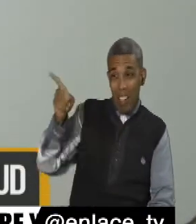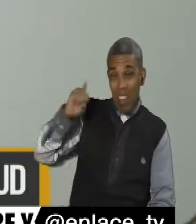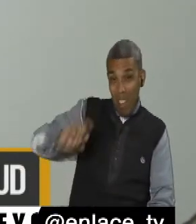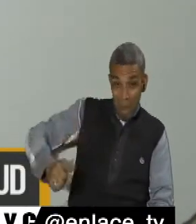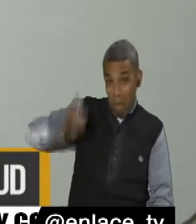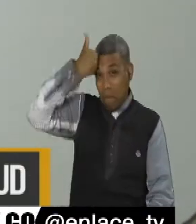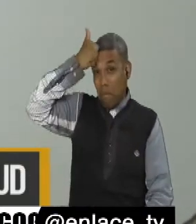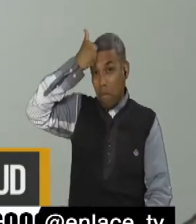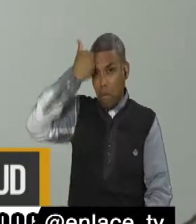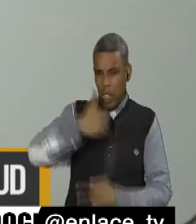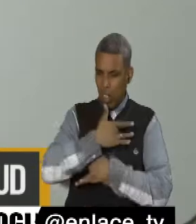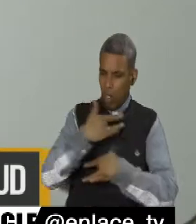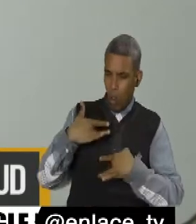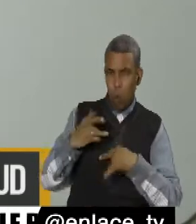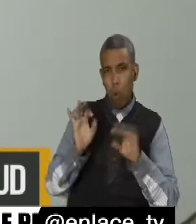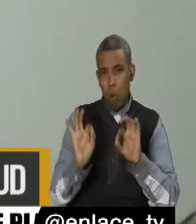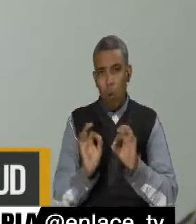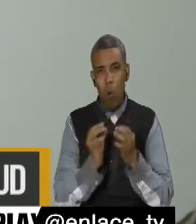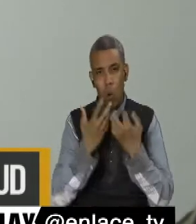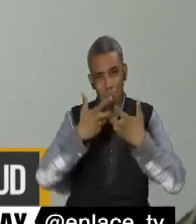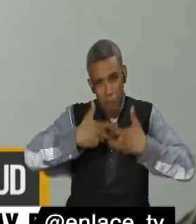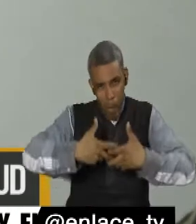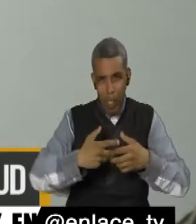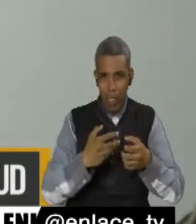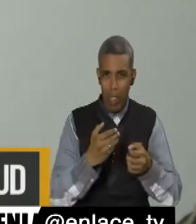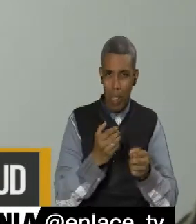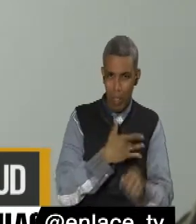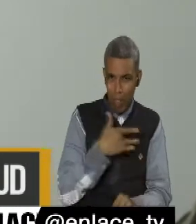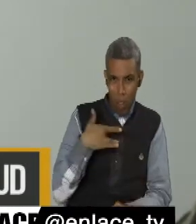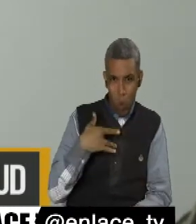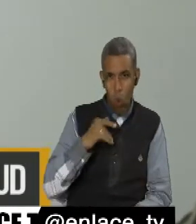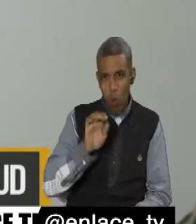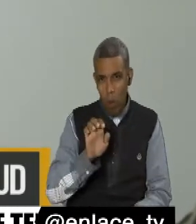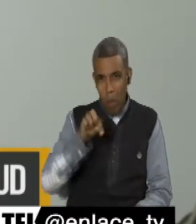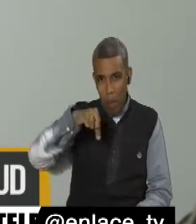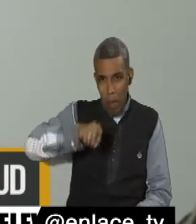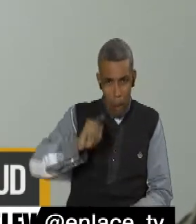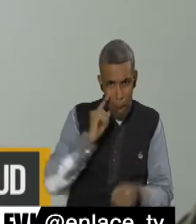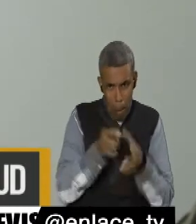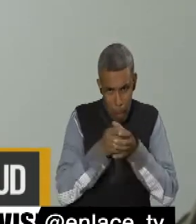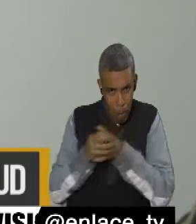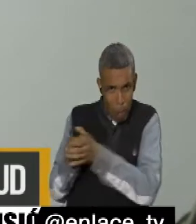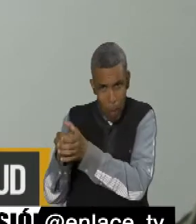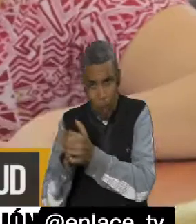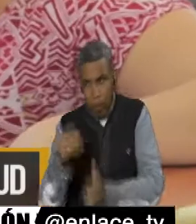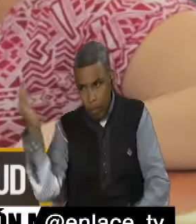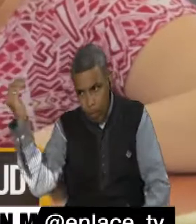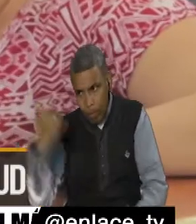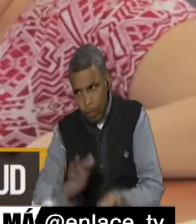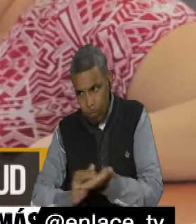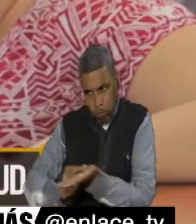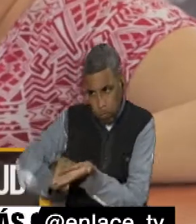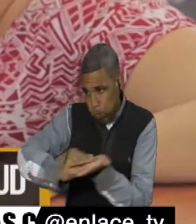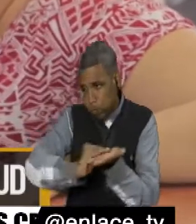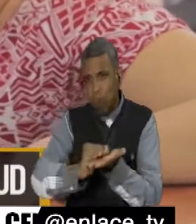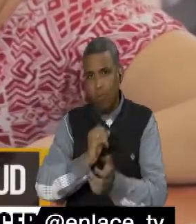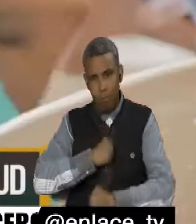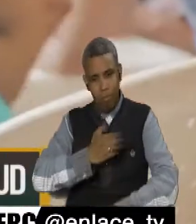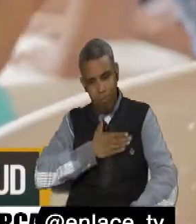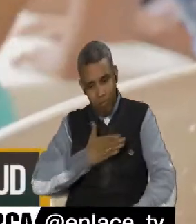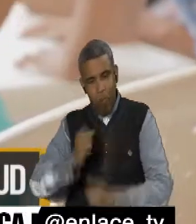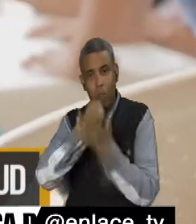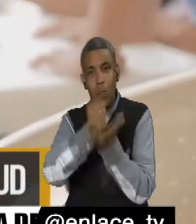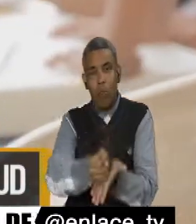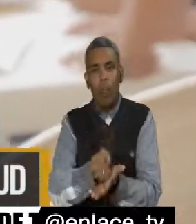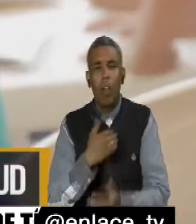EPS, para que estas quejas y estos problemas sean resueltos por parte de la EPS y la CIPS. Este encuentro se realizará